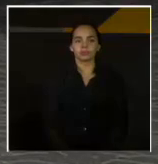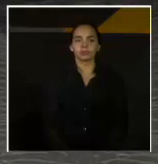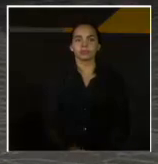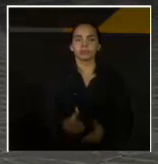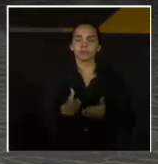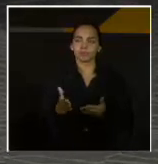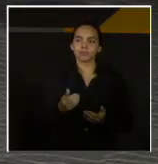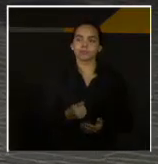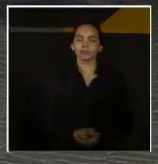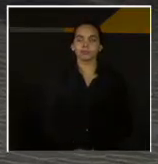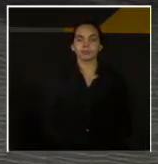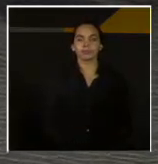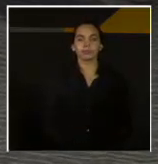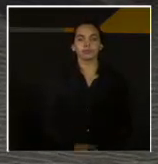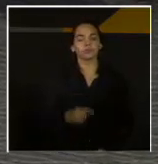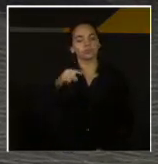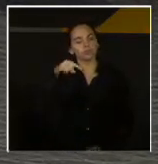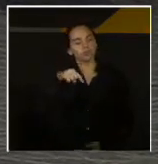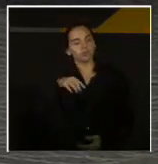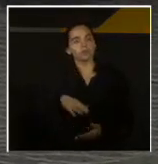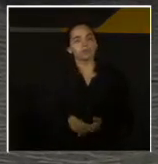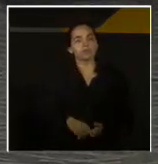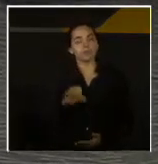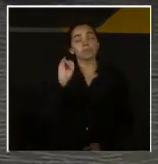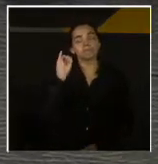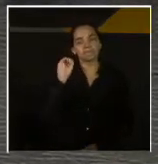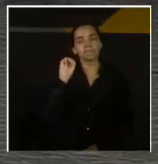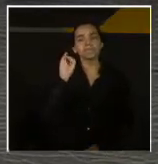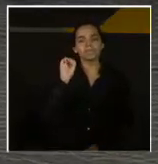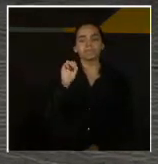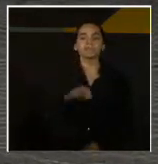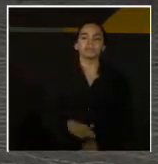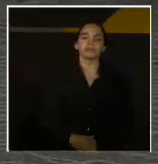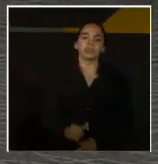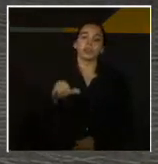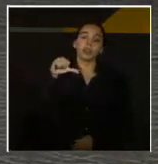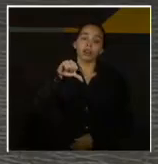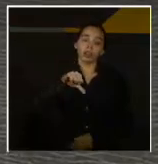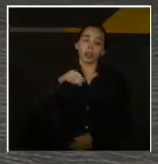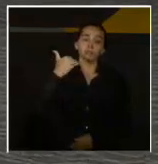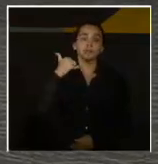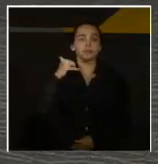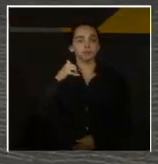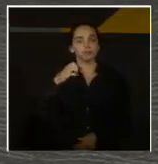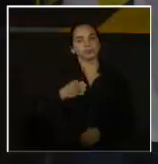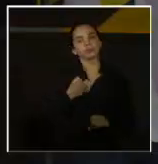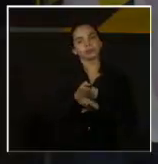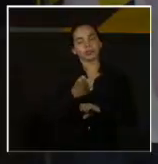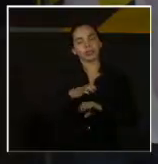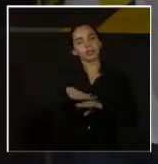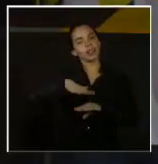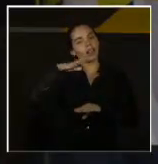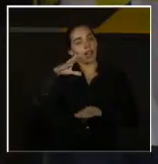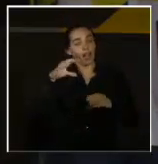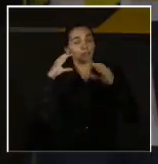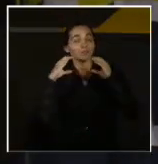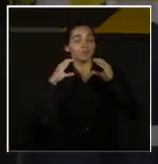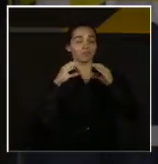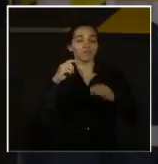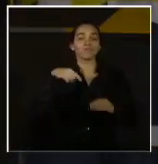Adelante, candidato. Hasta hoy, sí. Hoy, Yucatán es el Estado más seguro del